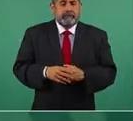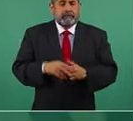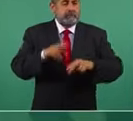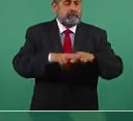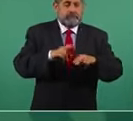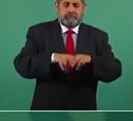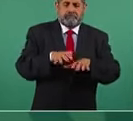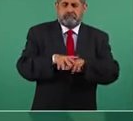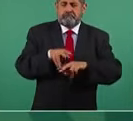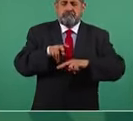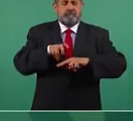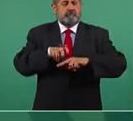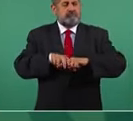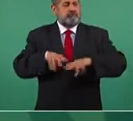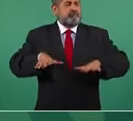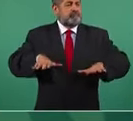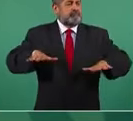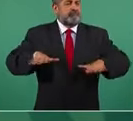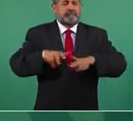sillas muy amplias